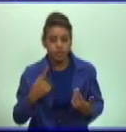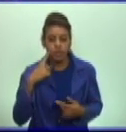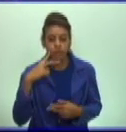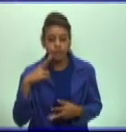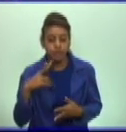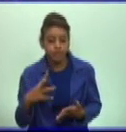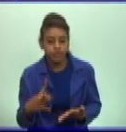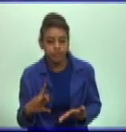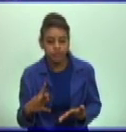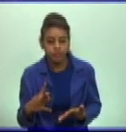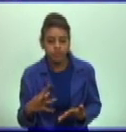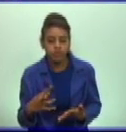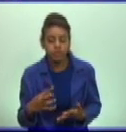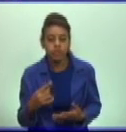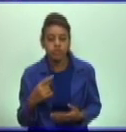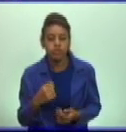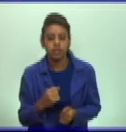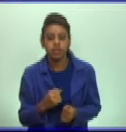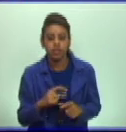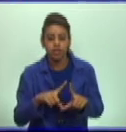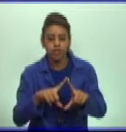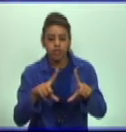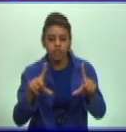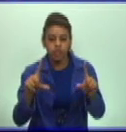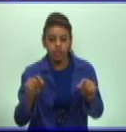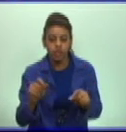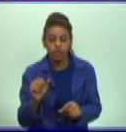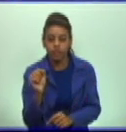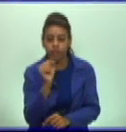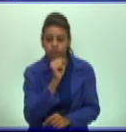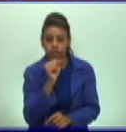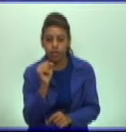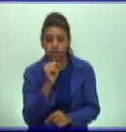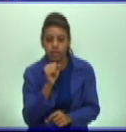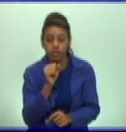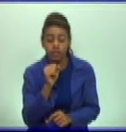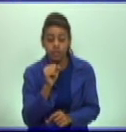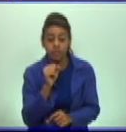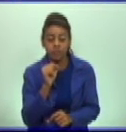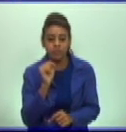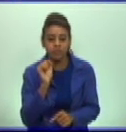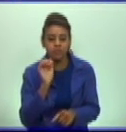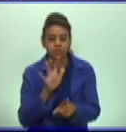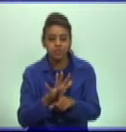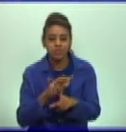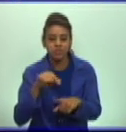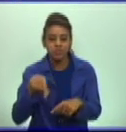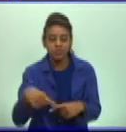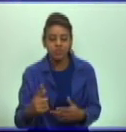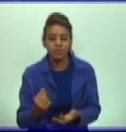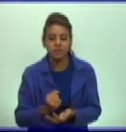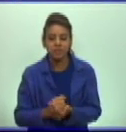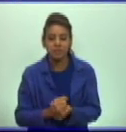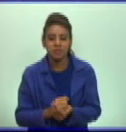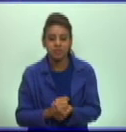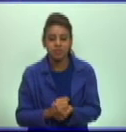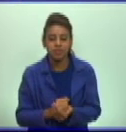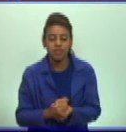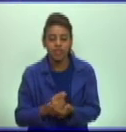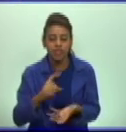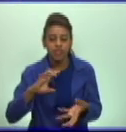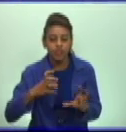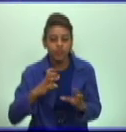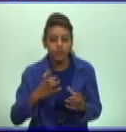además ratifiquen el texto de la canción que vamos a ver en este material audiovisual, porque de esa